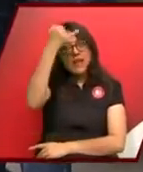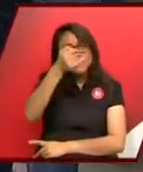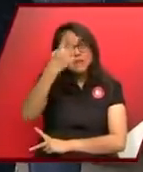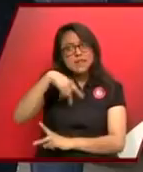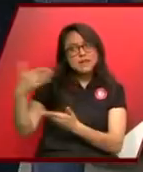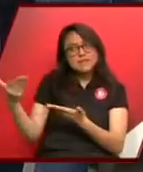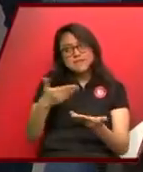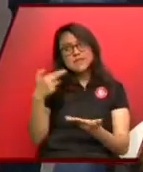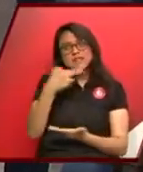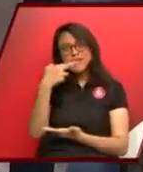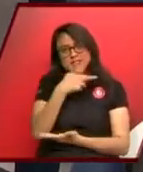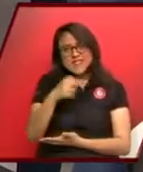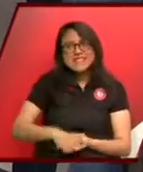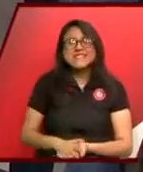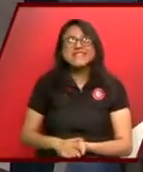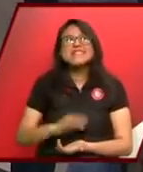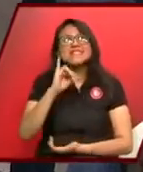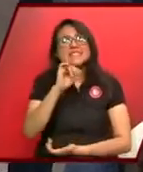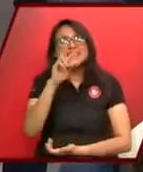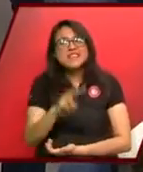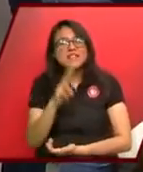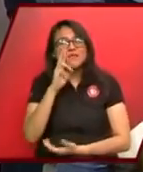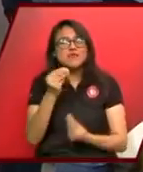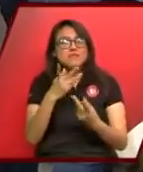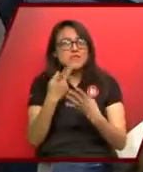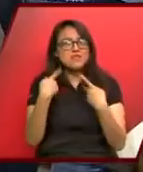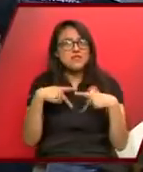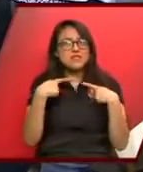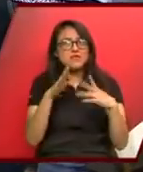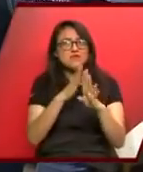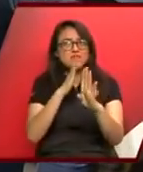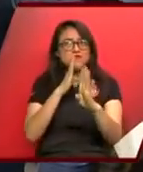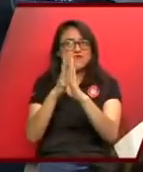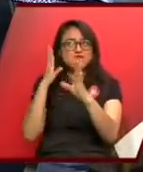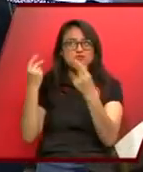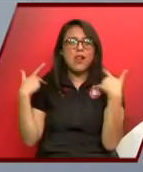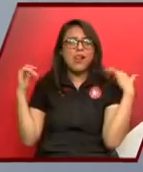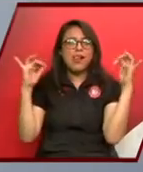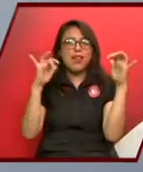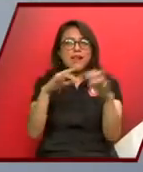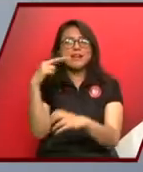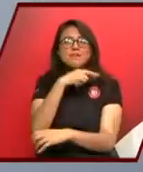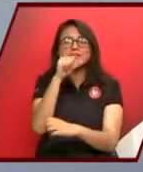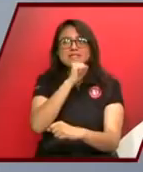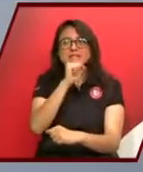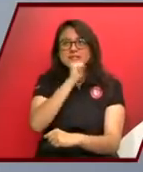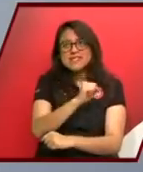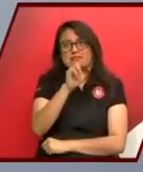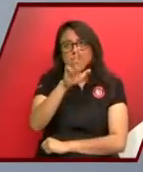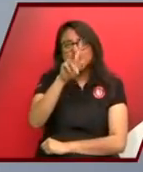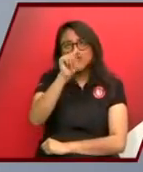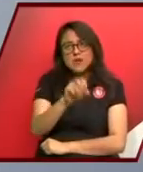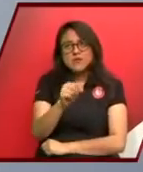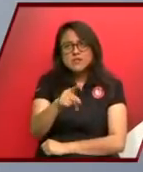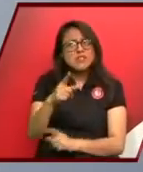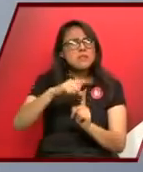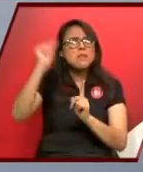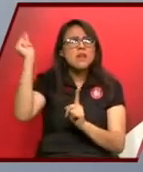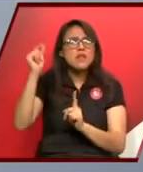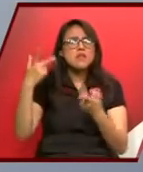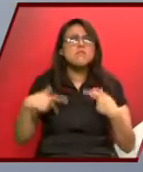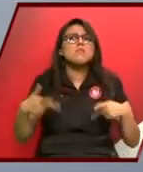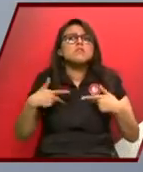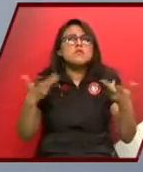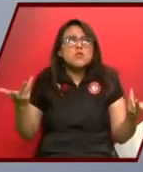acá. Bueno, una cantidad de gente a la gorra, quien le corra. El Urbano, pero sí ya se había ido con